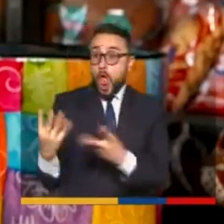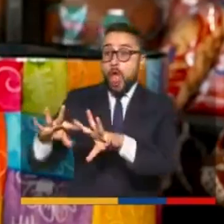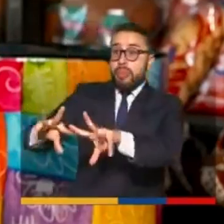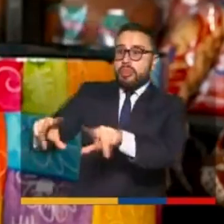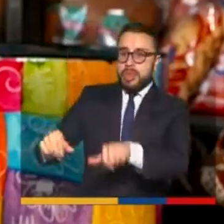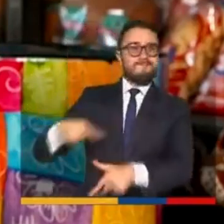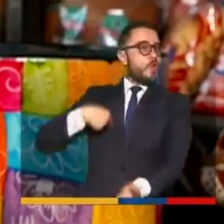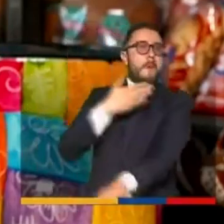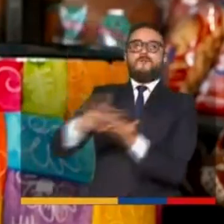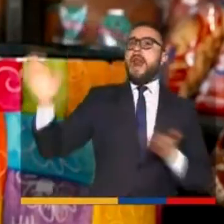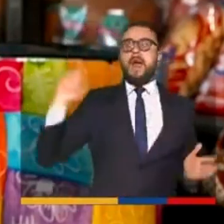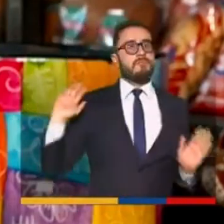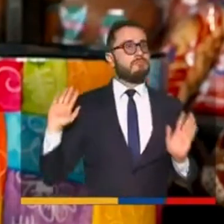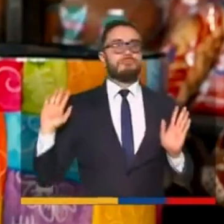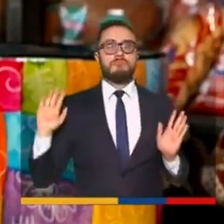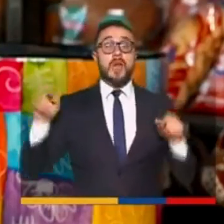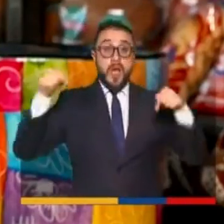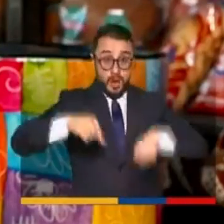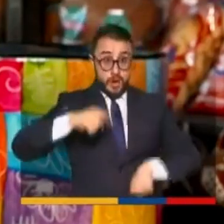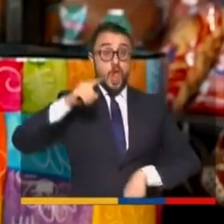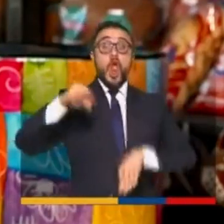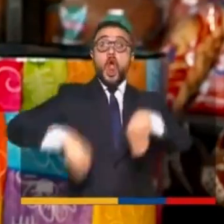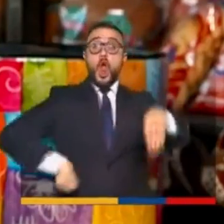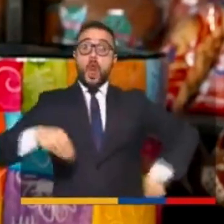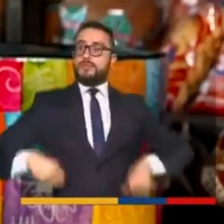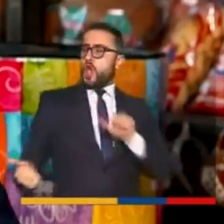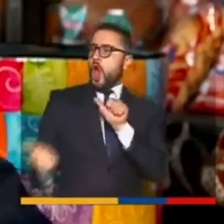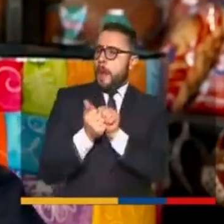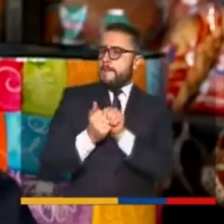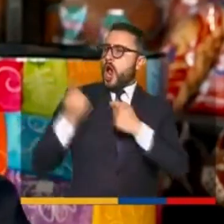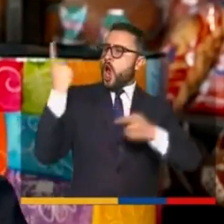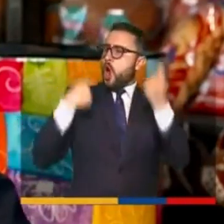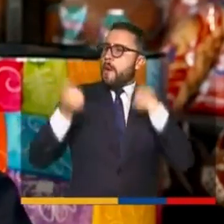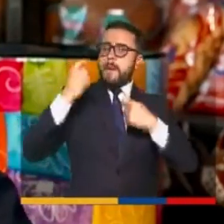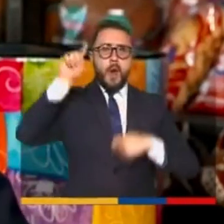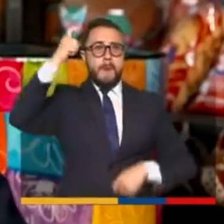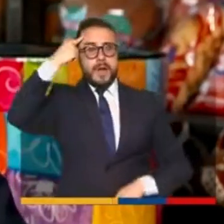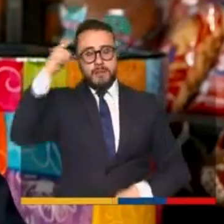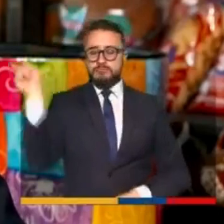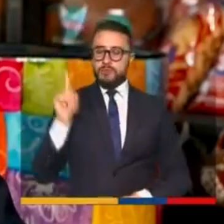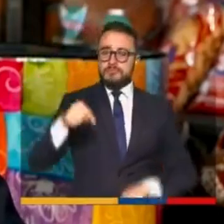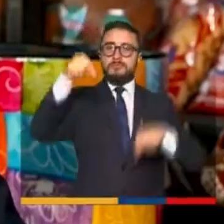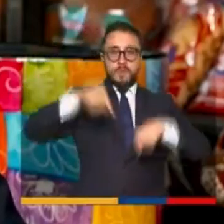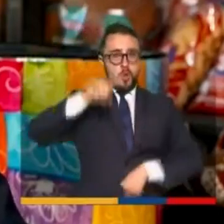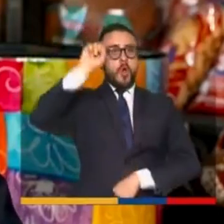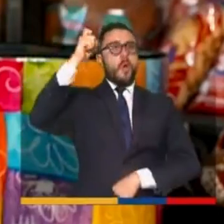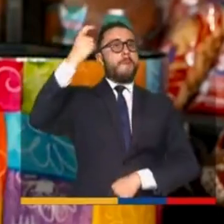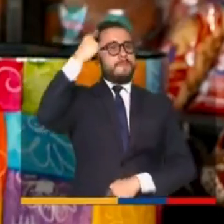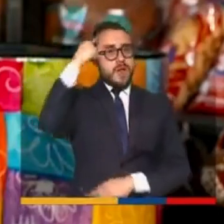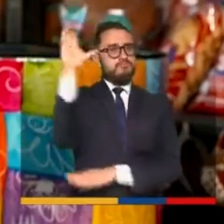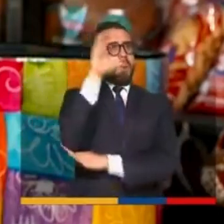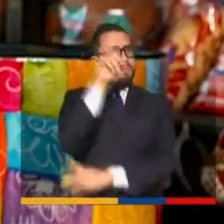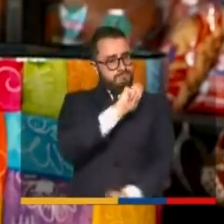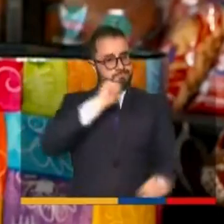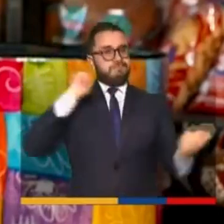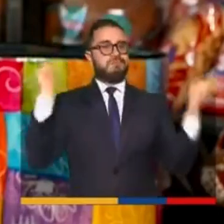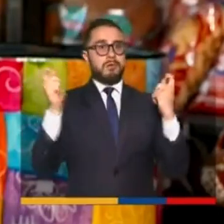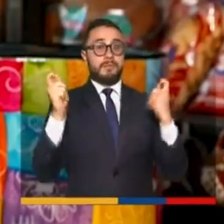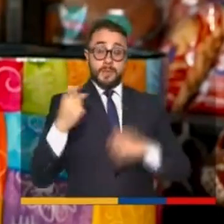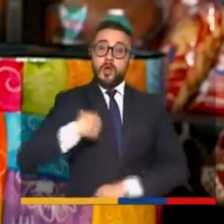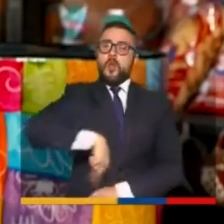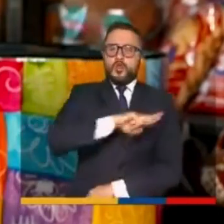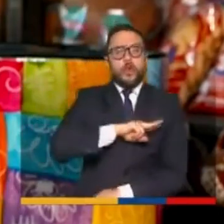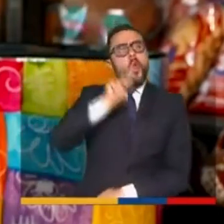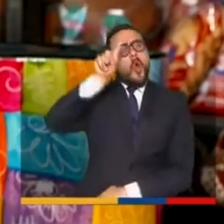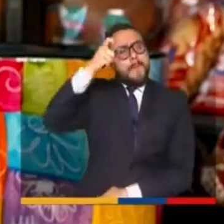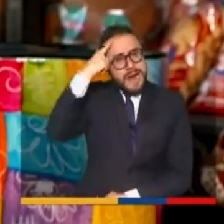los corruptos no gobiernan, porque este es el gobierno del cambio. Nuestro gobierno seguirá trabajando